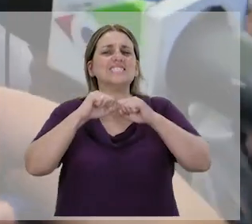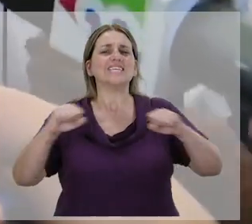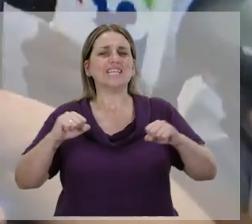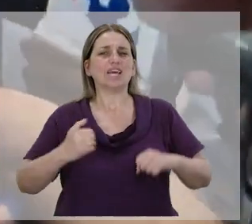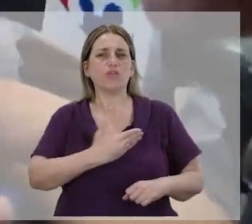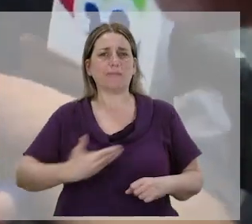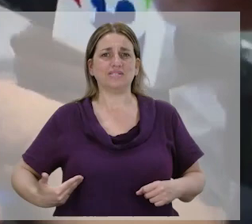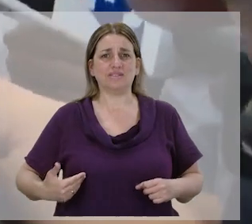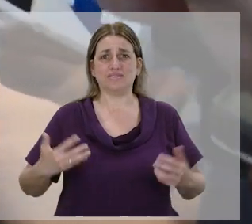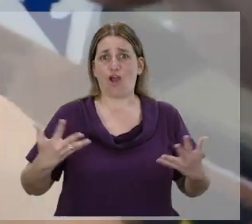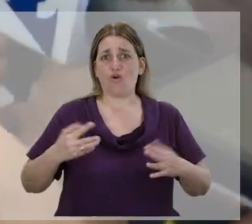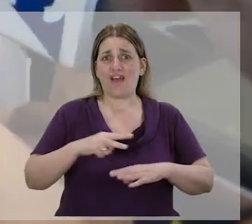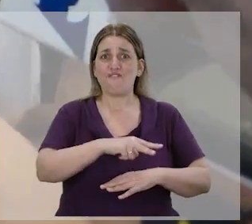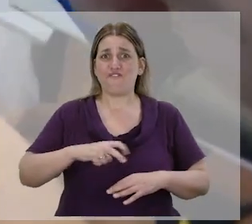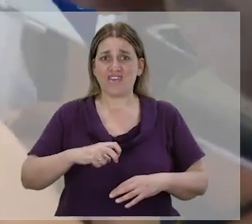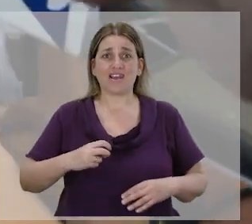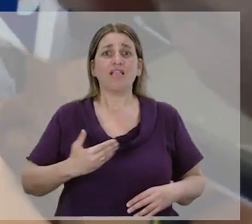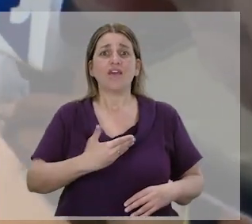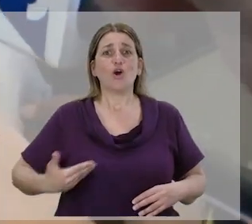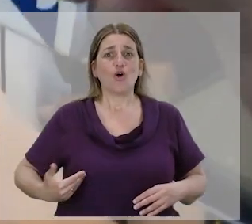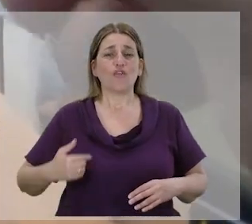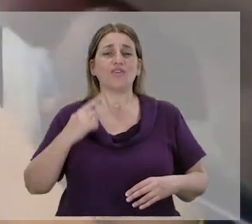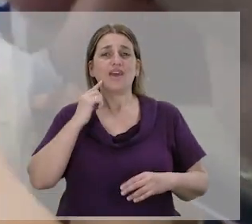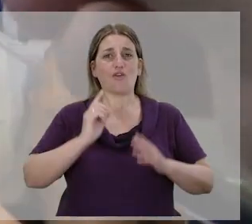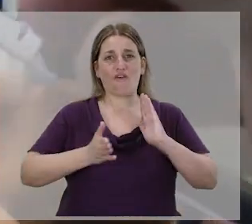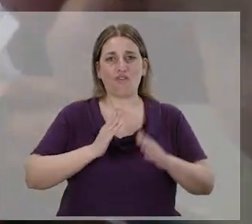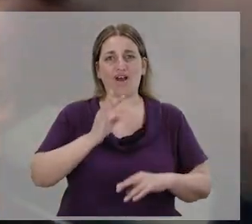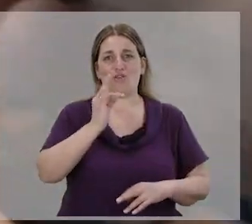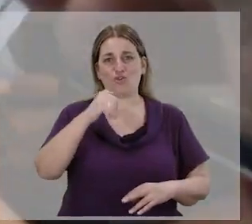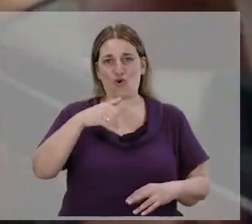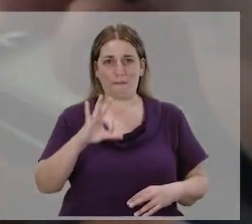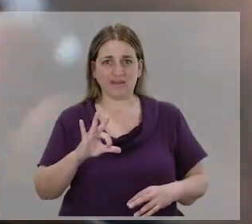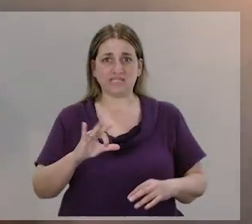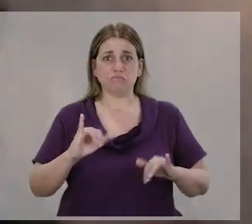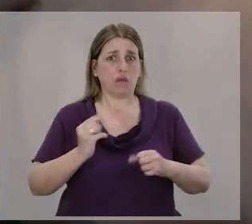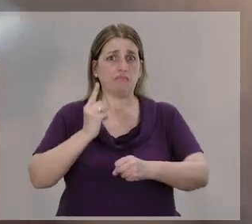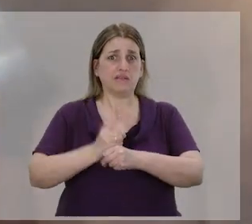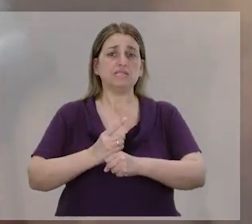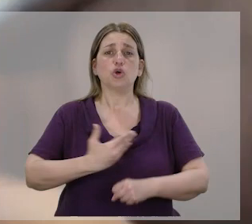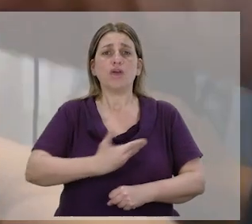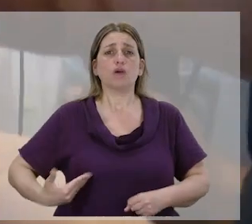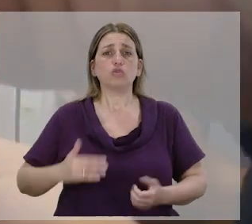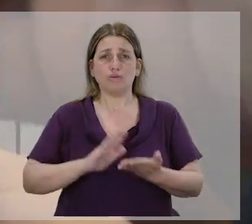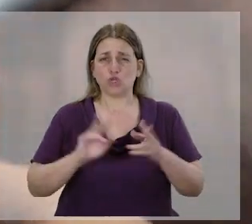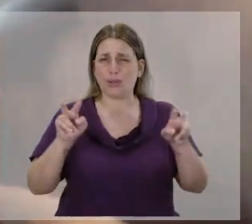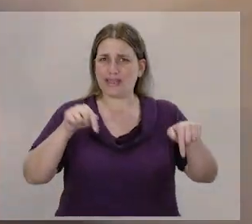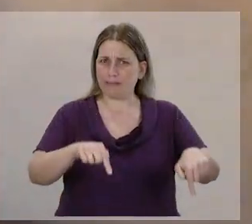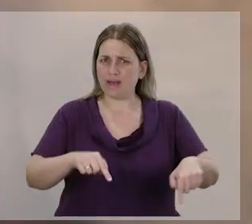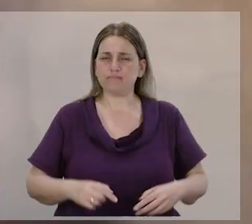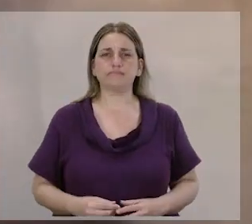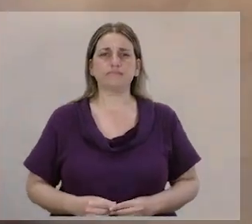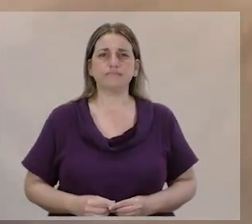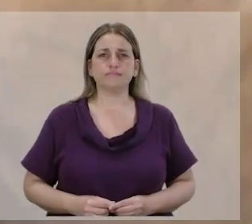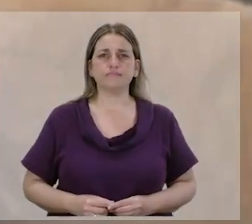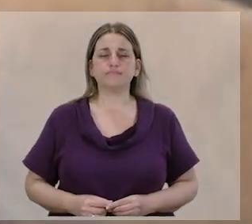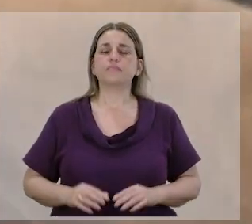al exsecretario de Presidencia, actual fiscal de gobierno, doctor Miguel Toma, y la resolución que ha tomado el Ejecutivo respecto a este